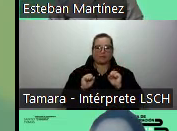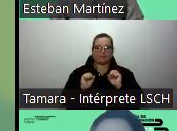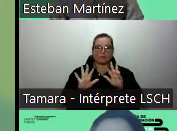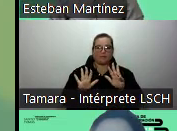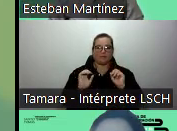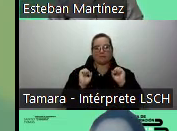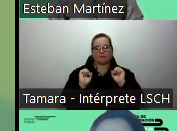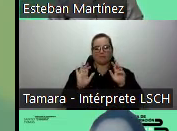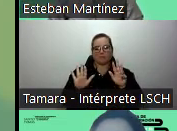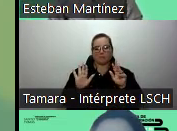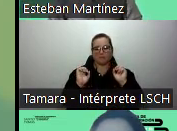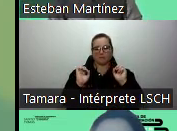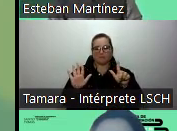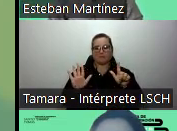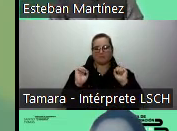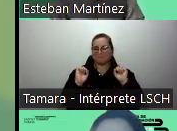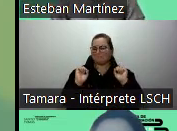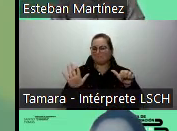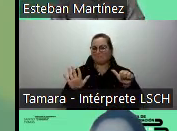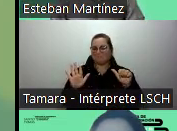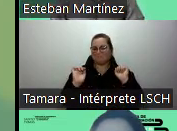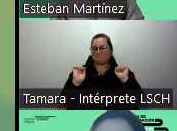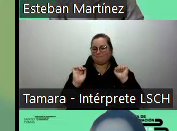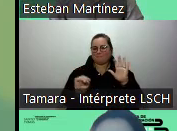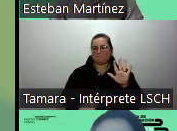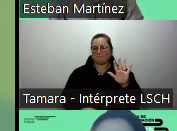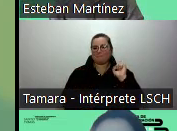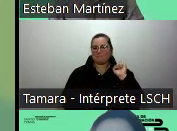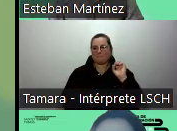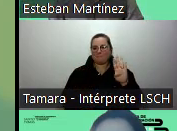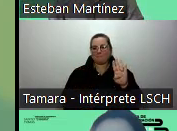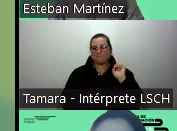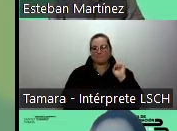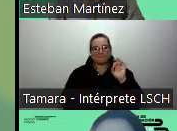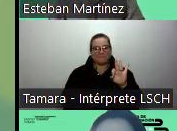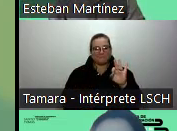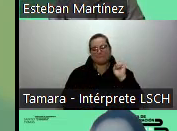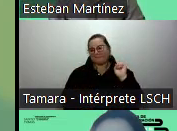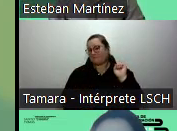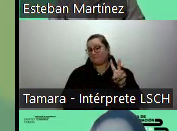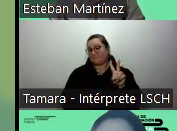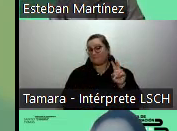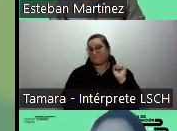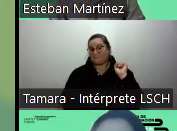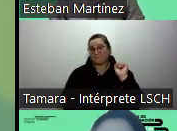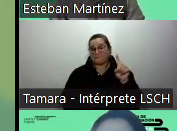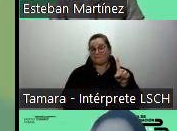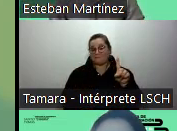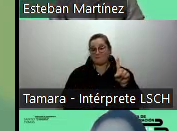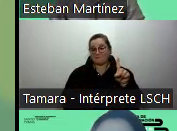9 88 7 6 5 4 3 2